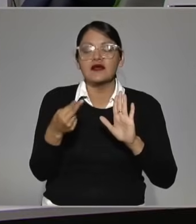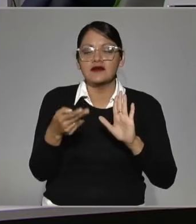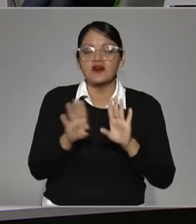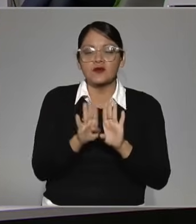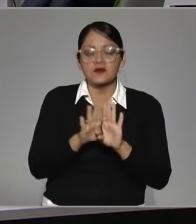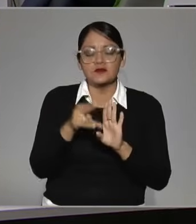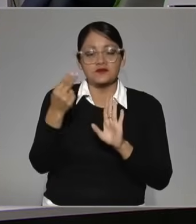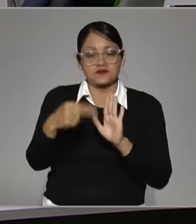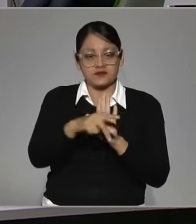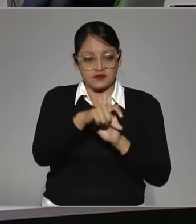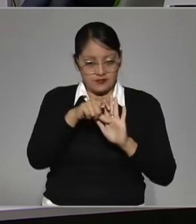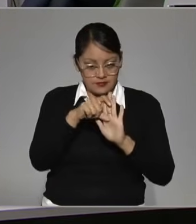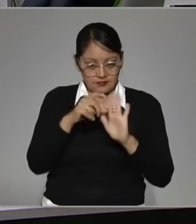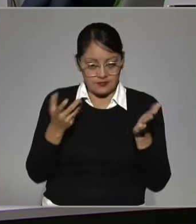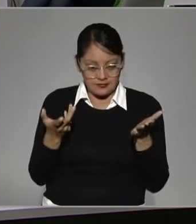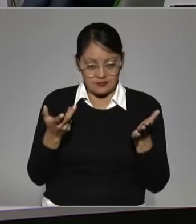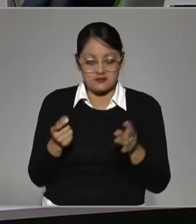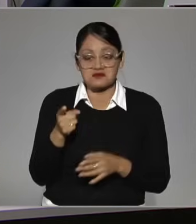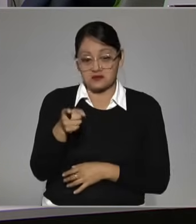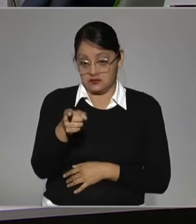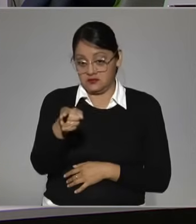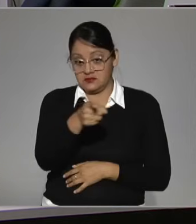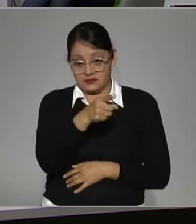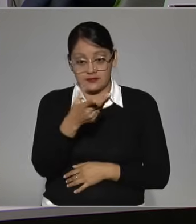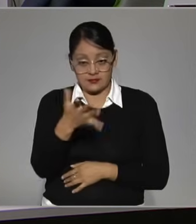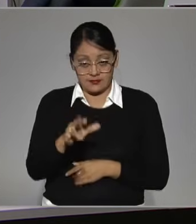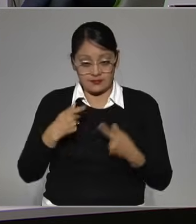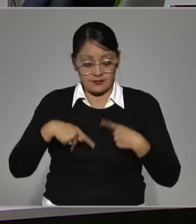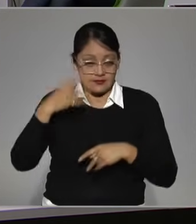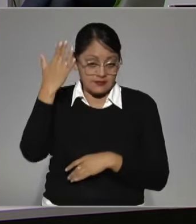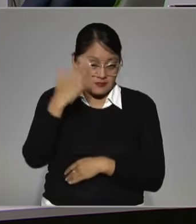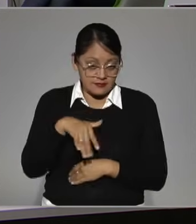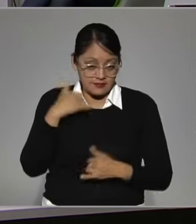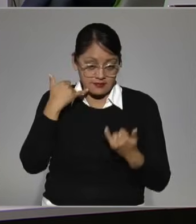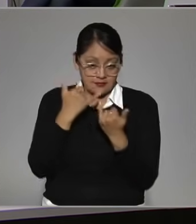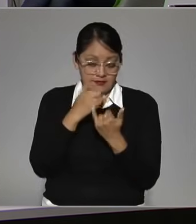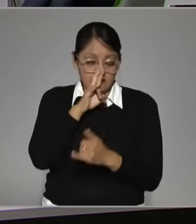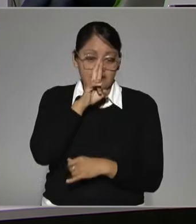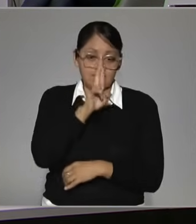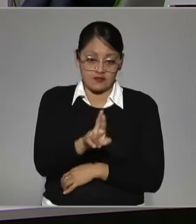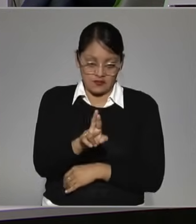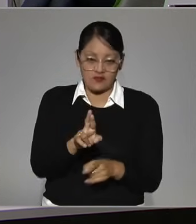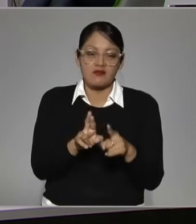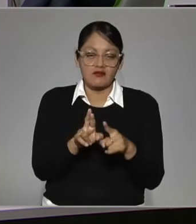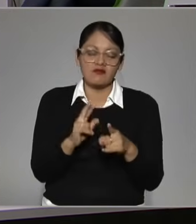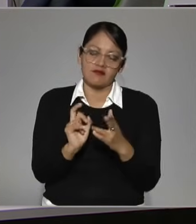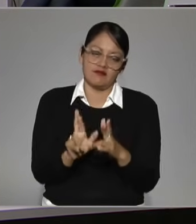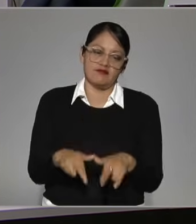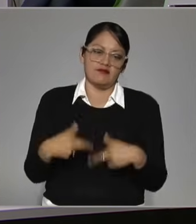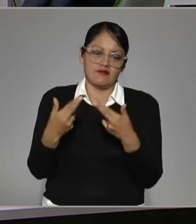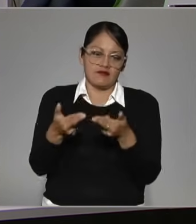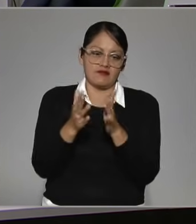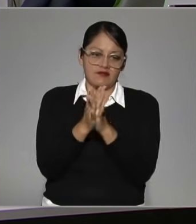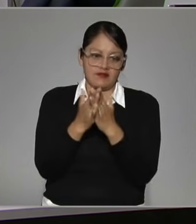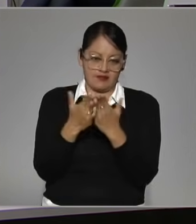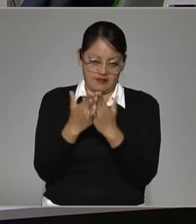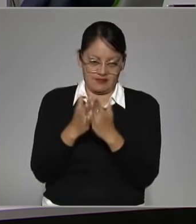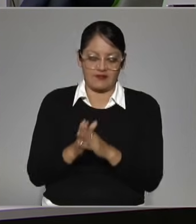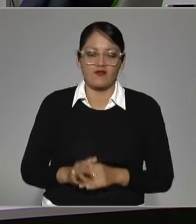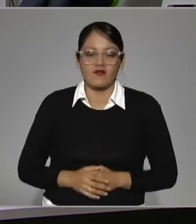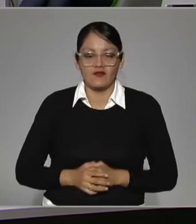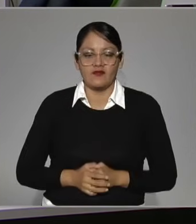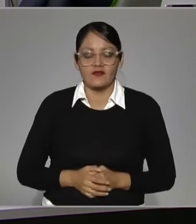llama el libro, bueno, pues a las 10 primeras respuestas correctas les vamos a regalar este